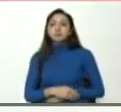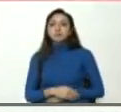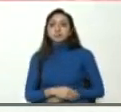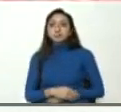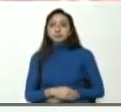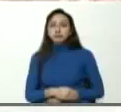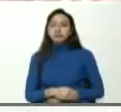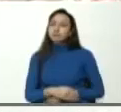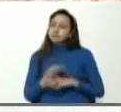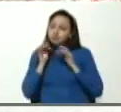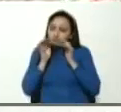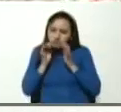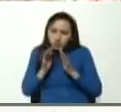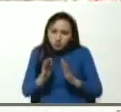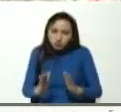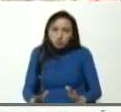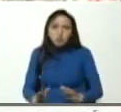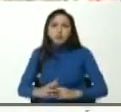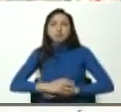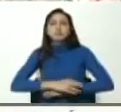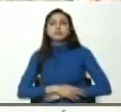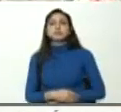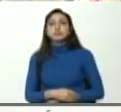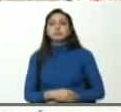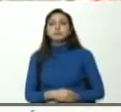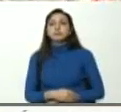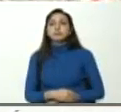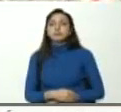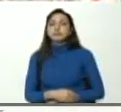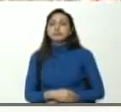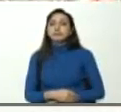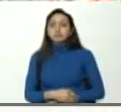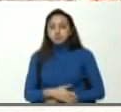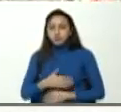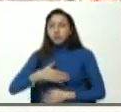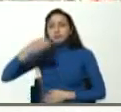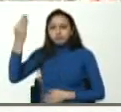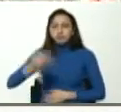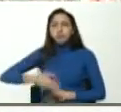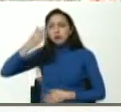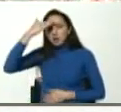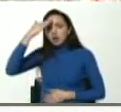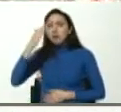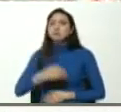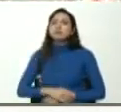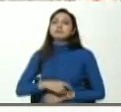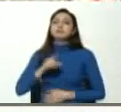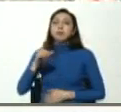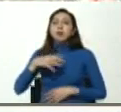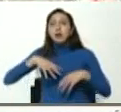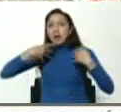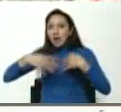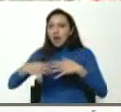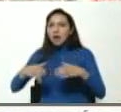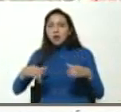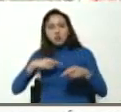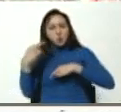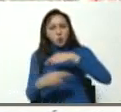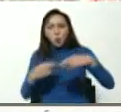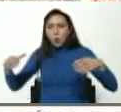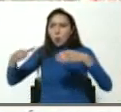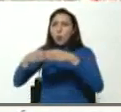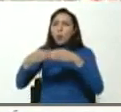con sus bendiciones no tengo duda que ese ejército de revolucionarios y